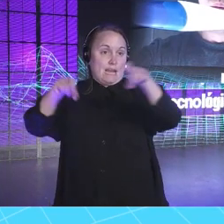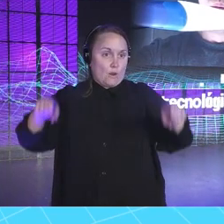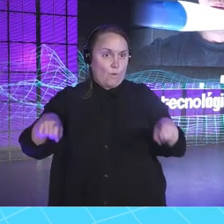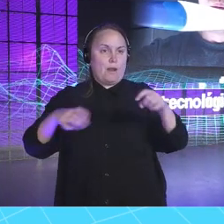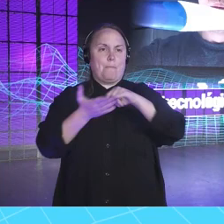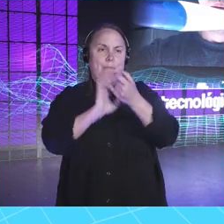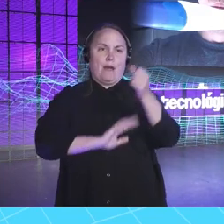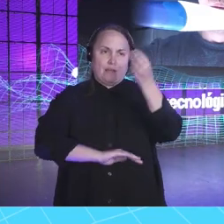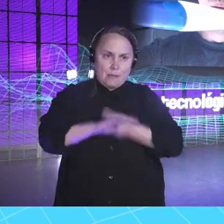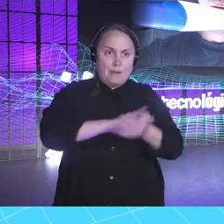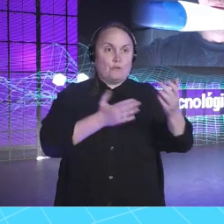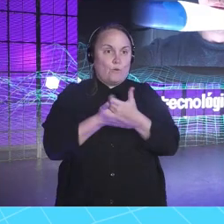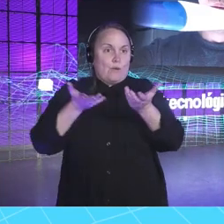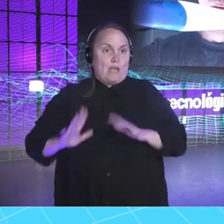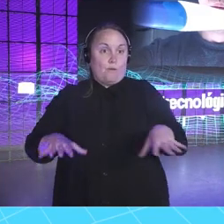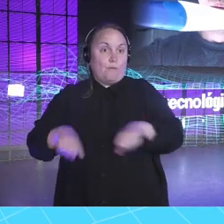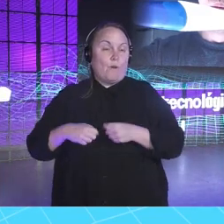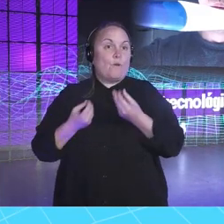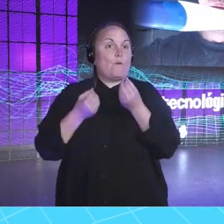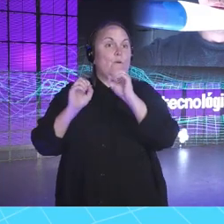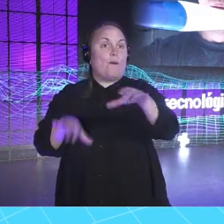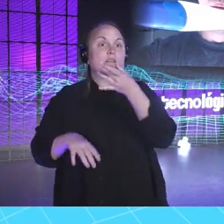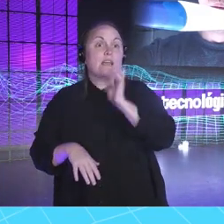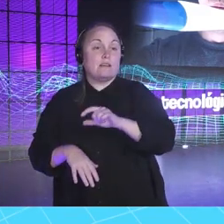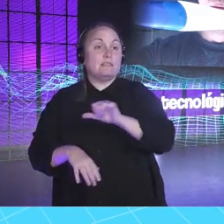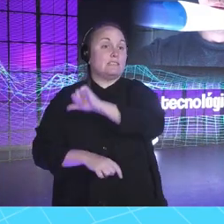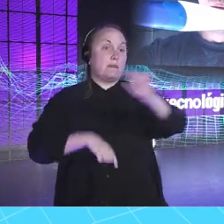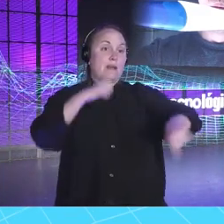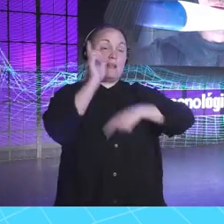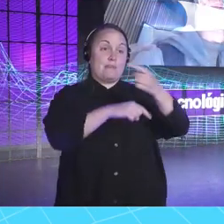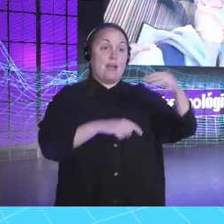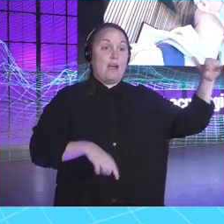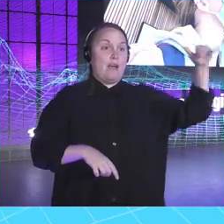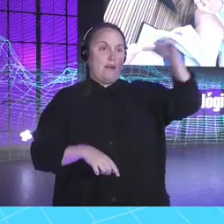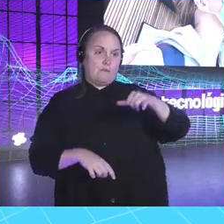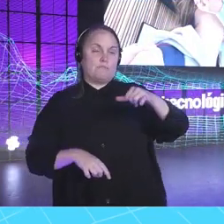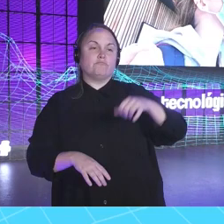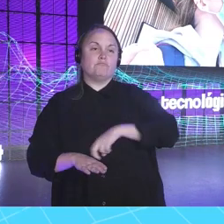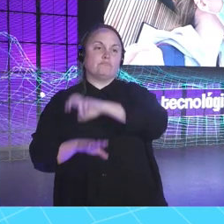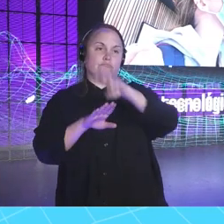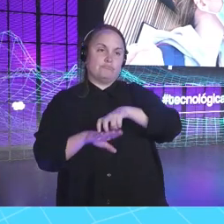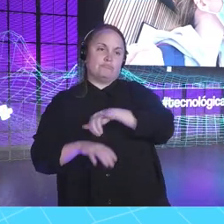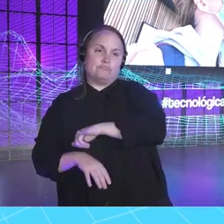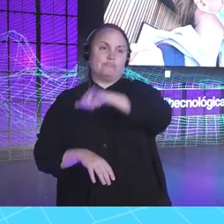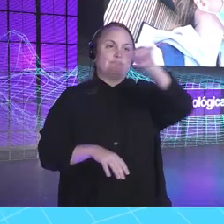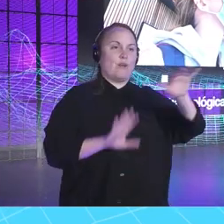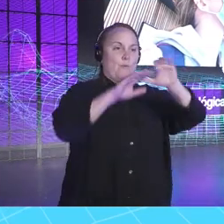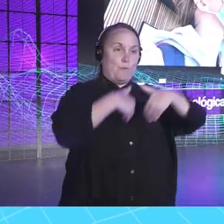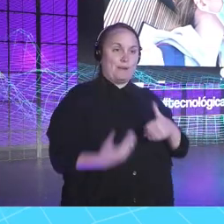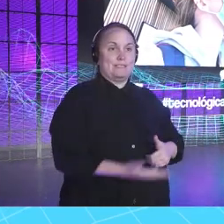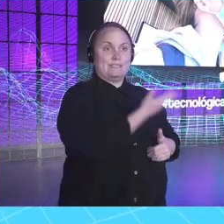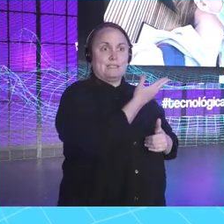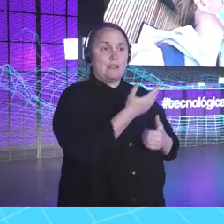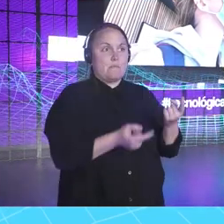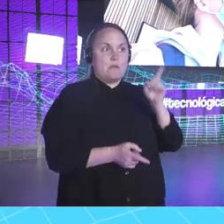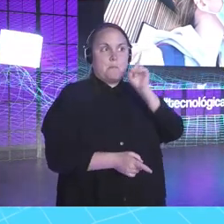O sea estaba todo montado a la semana siguiente Qatar airways trajo un avión y pudimos volver y este es el momento que volvíamos tuvimos que mentir